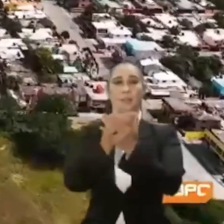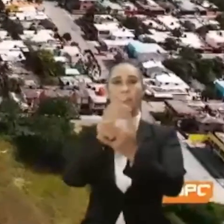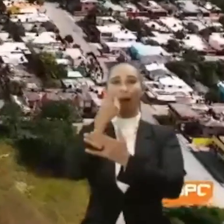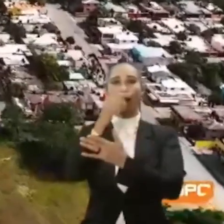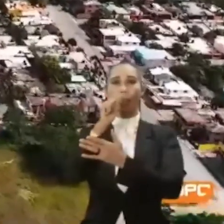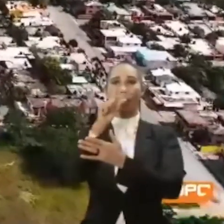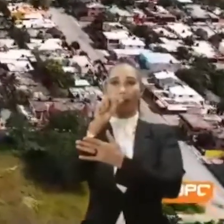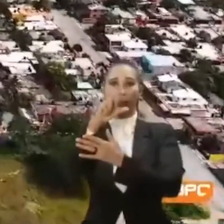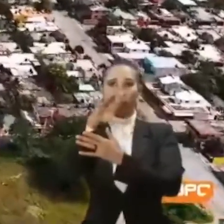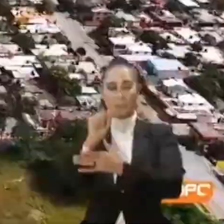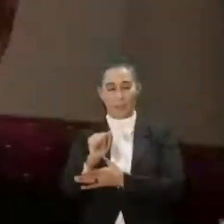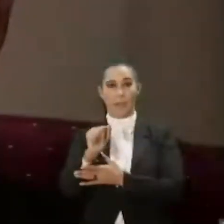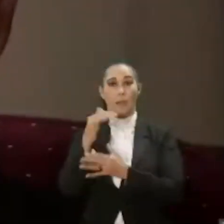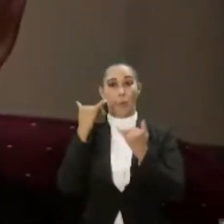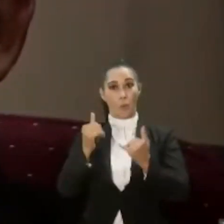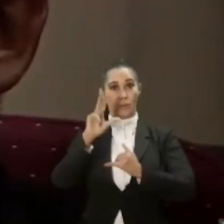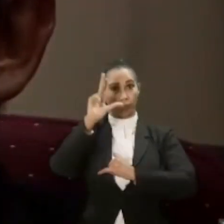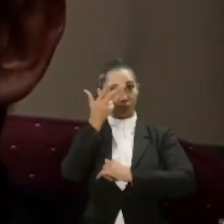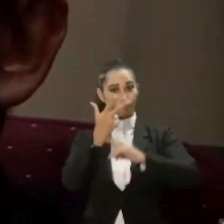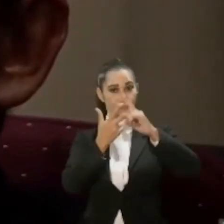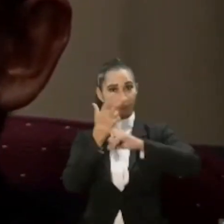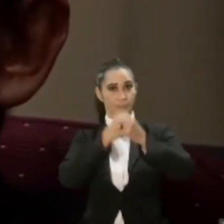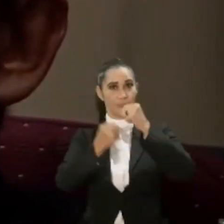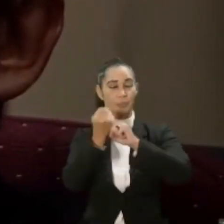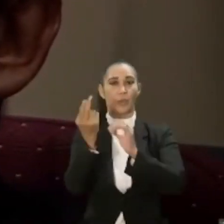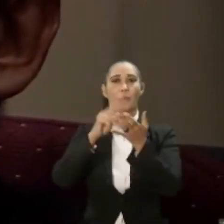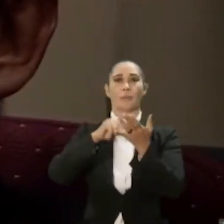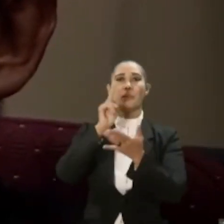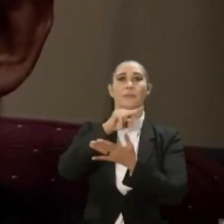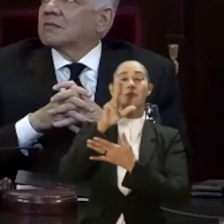en el primer semestre de este 2023,